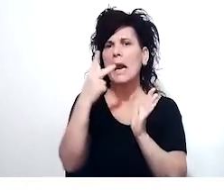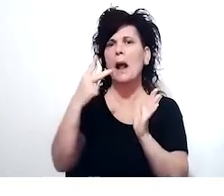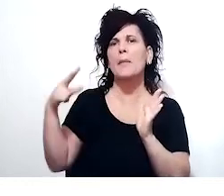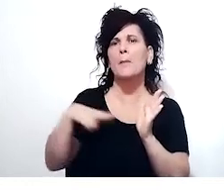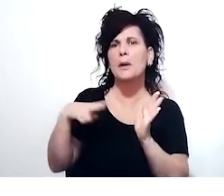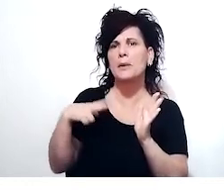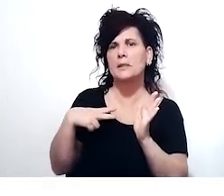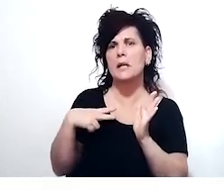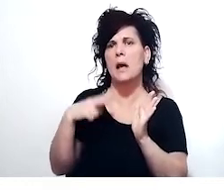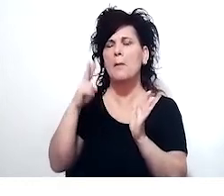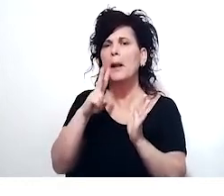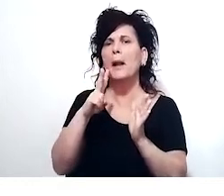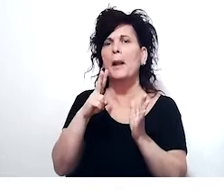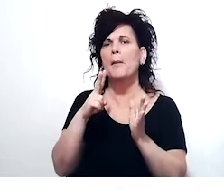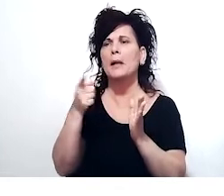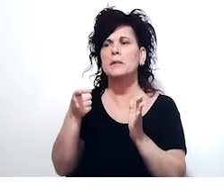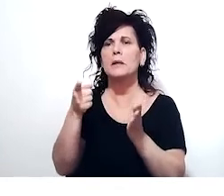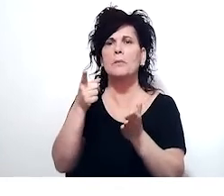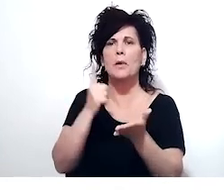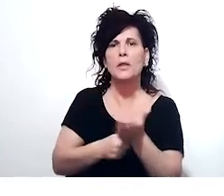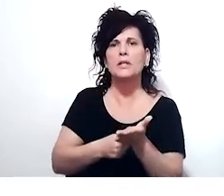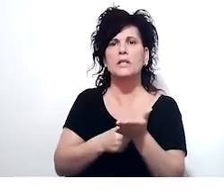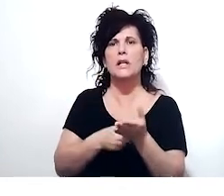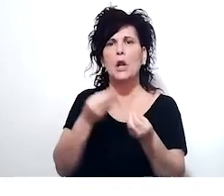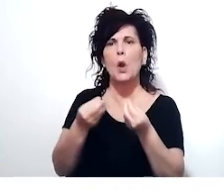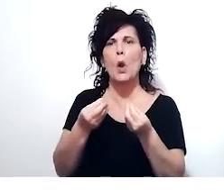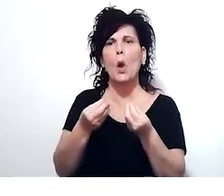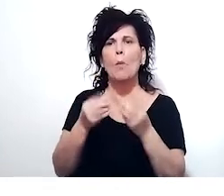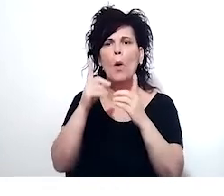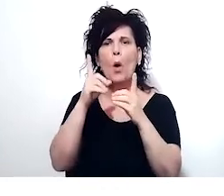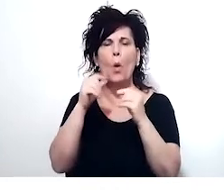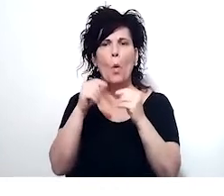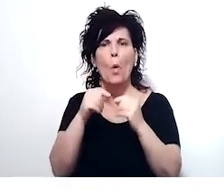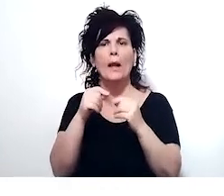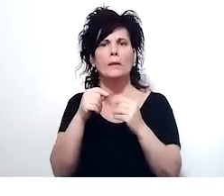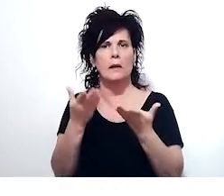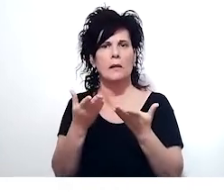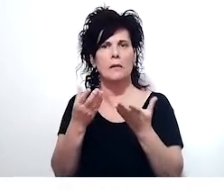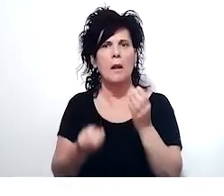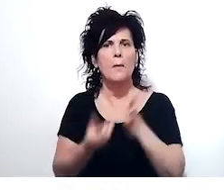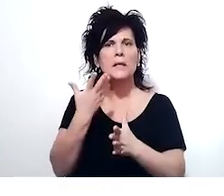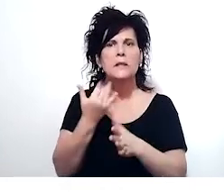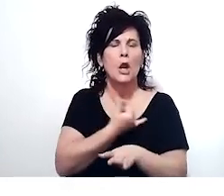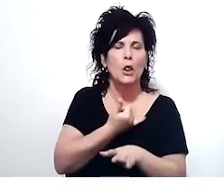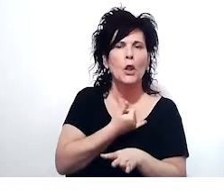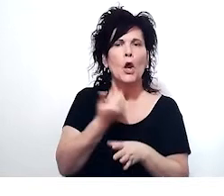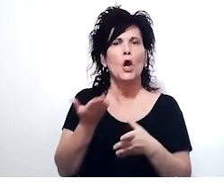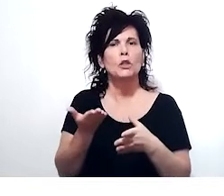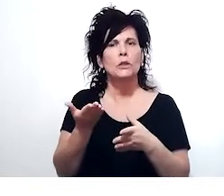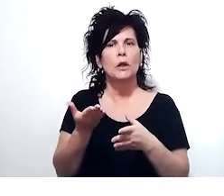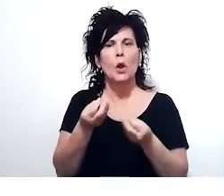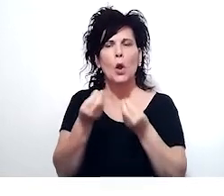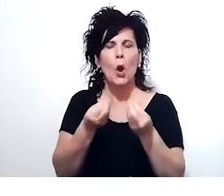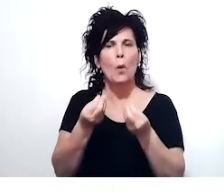algunas opciones de configuración para que te puedas tomar decisiones correctas sobre tu cuenta. ¿Por dónde quieres empezar? ¿Quieres ver lo